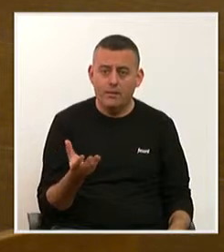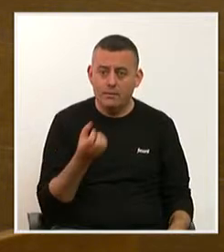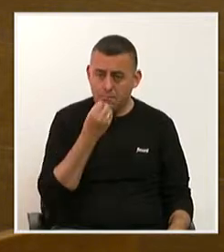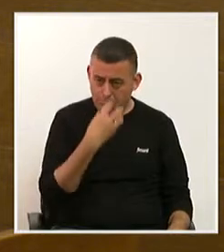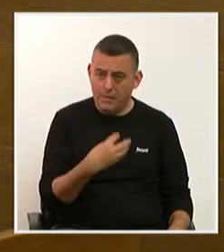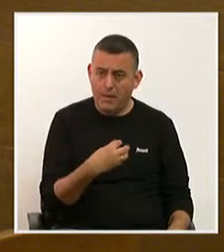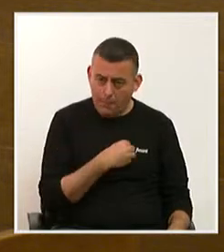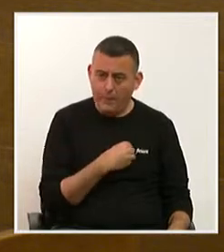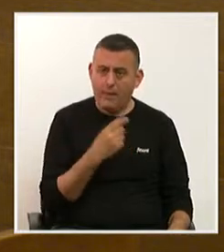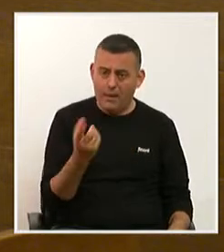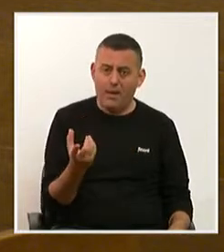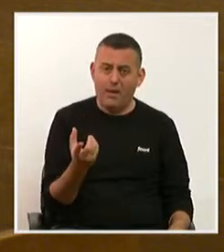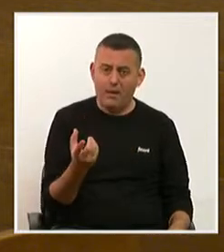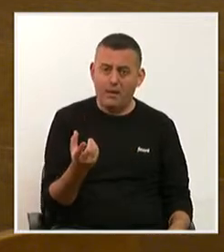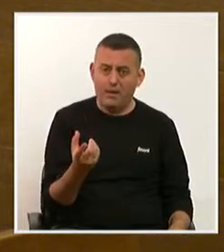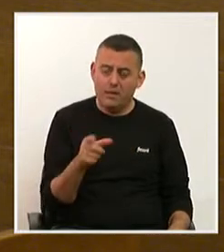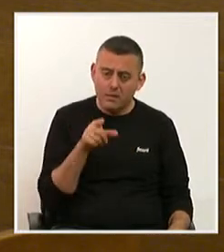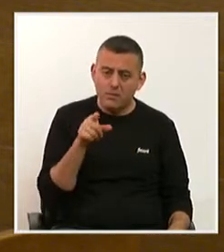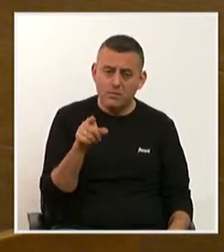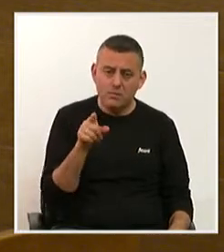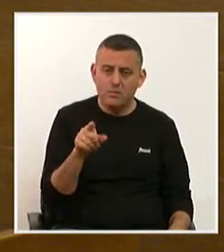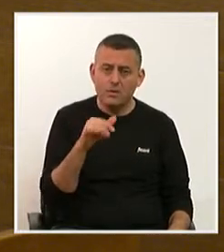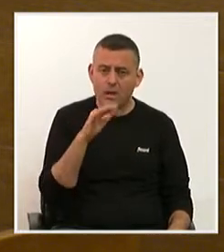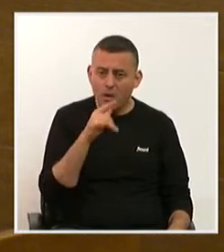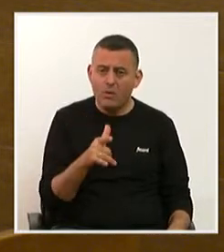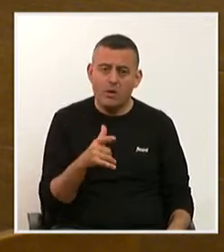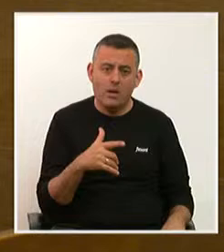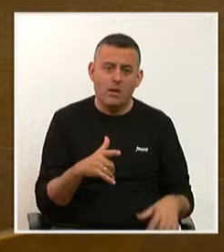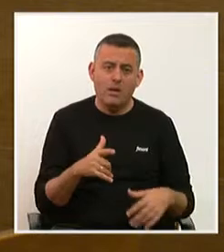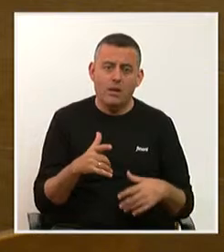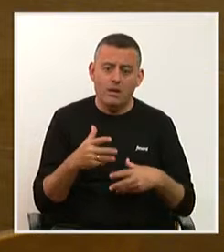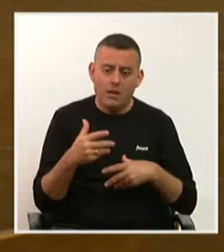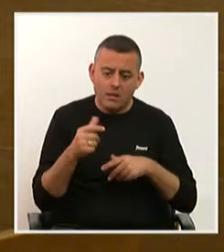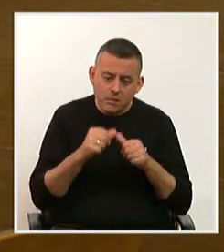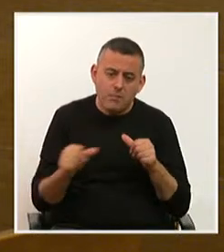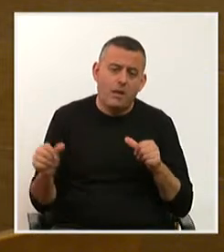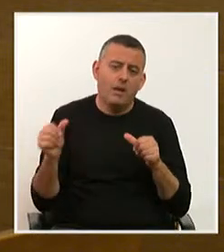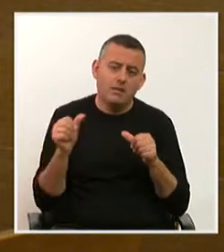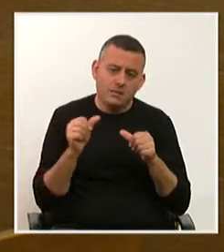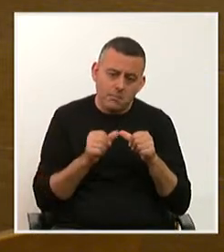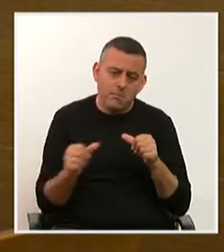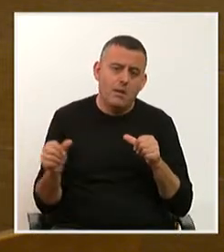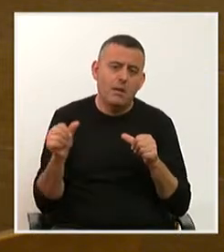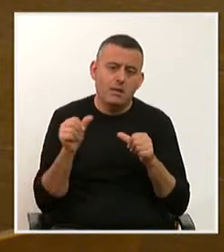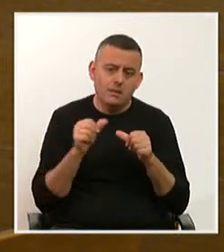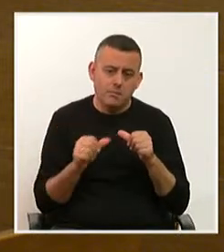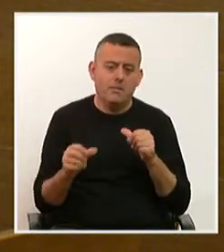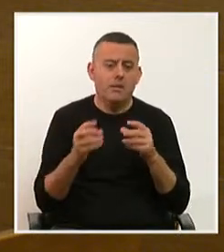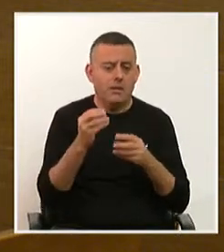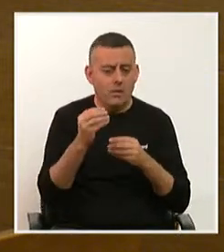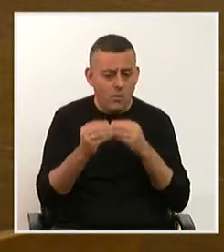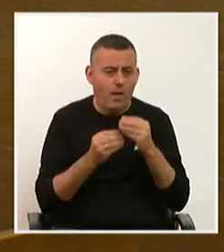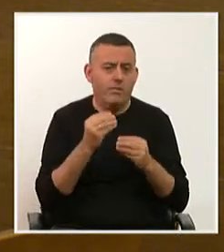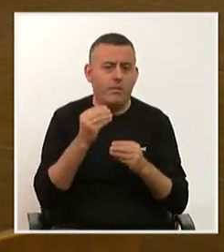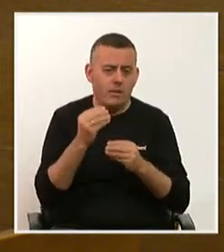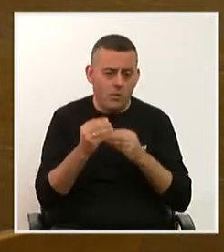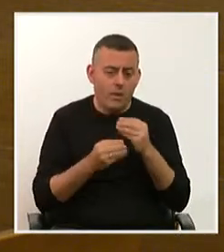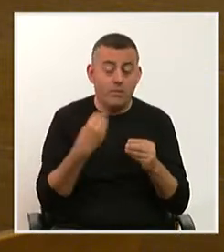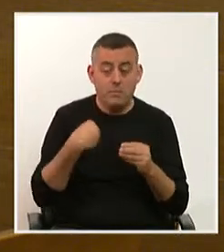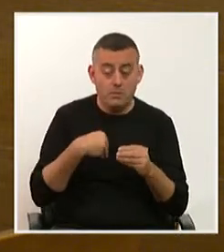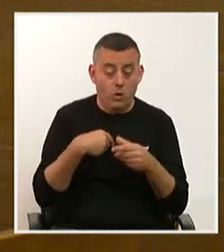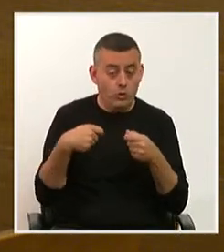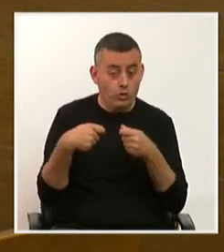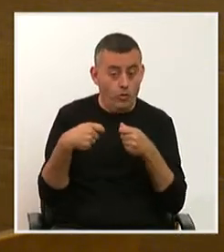vale la pena estar pasando por donde están pasando cada semana la tortura a la que le somete sus socios